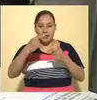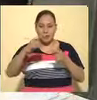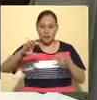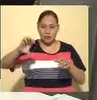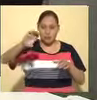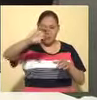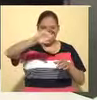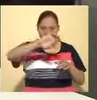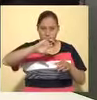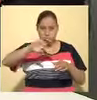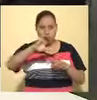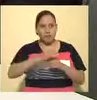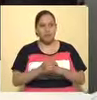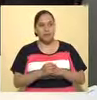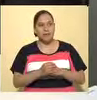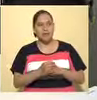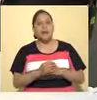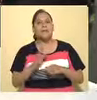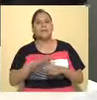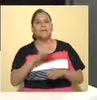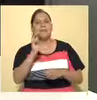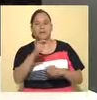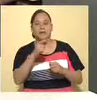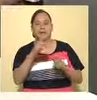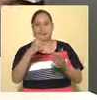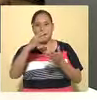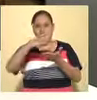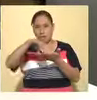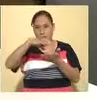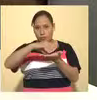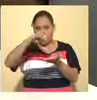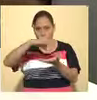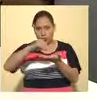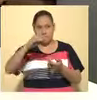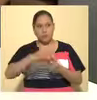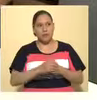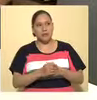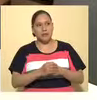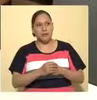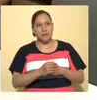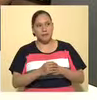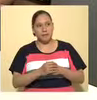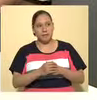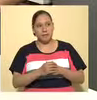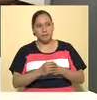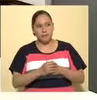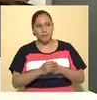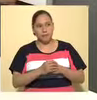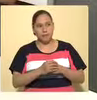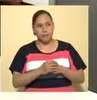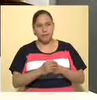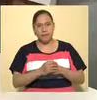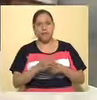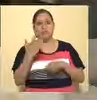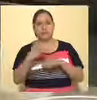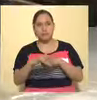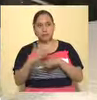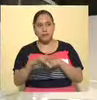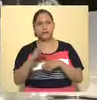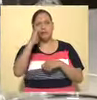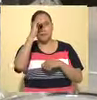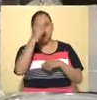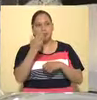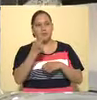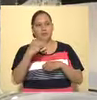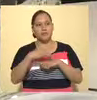condensada. ¿Qué más vamos a agregar? Nuestra grenetina. Ah, la grenetina, la del pie, claro. Y